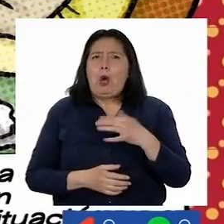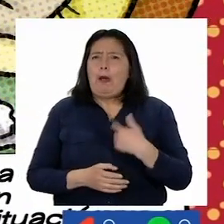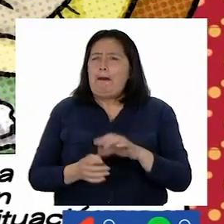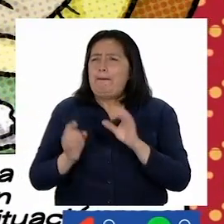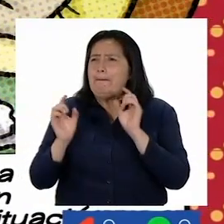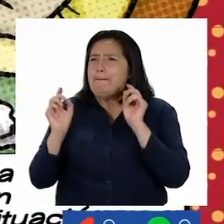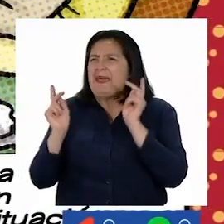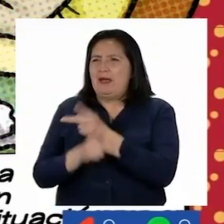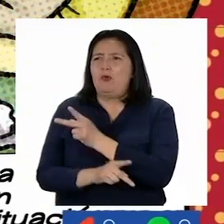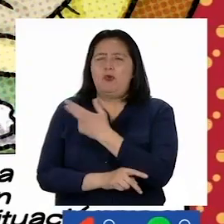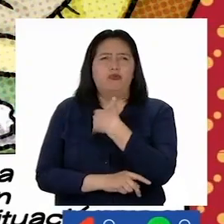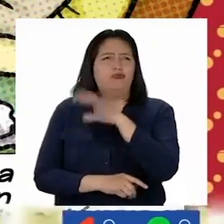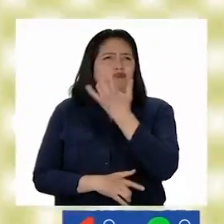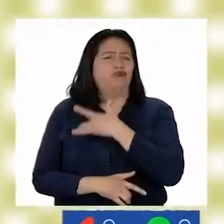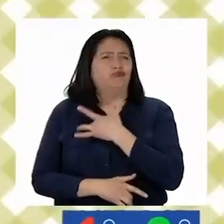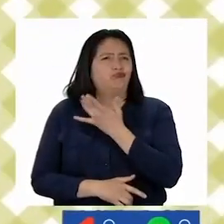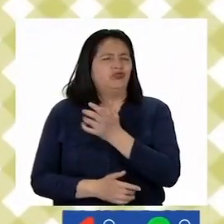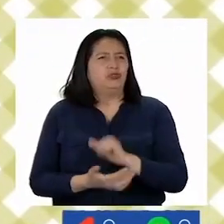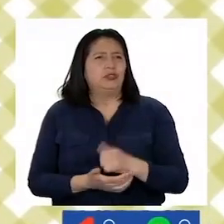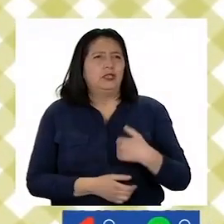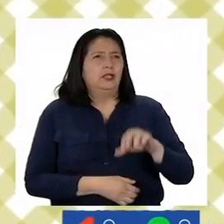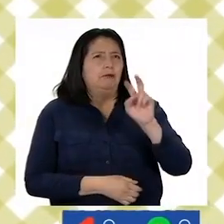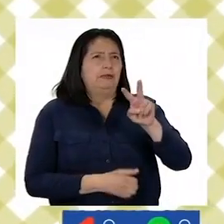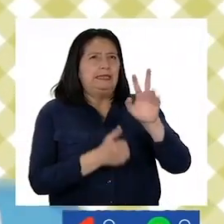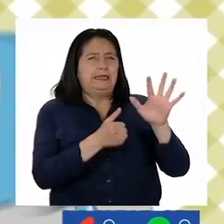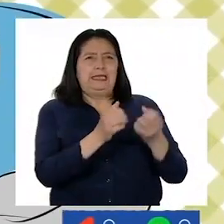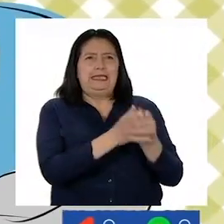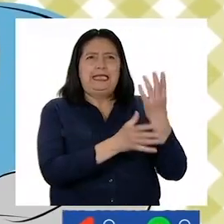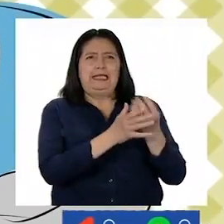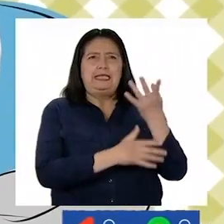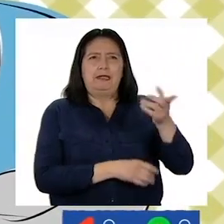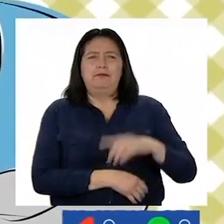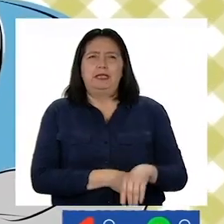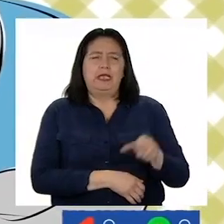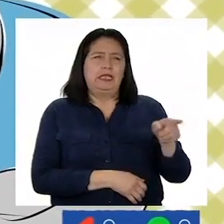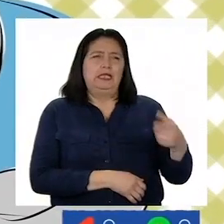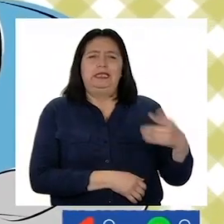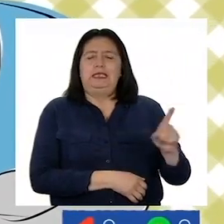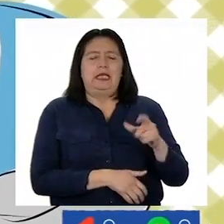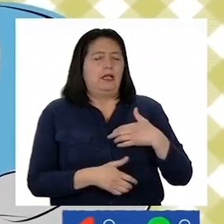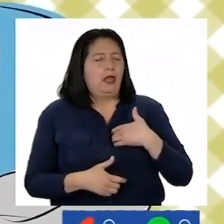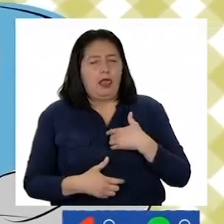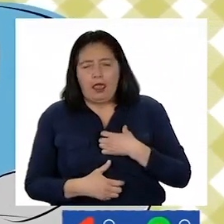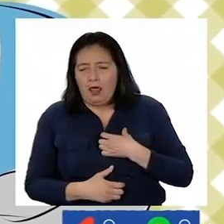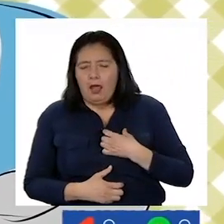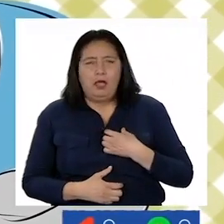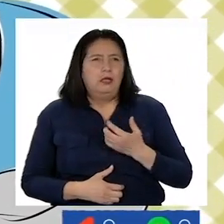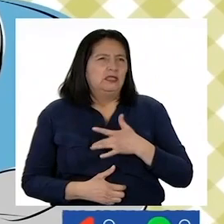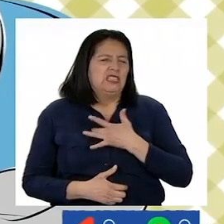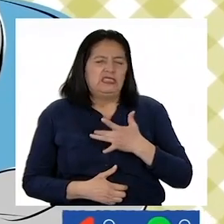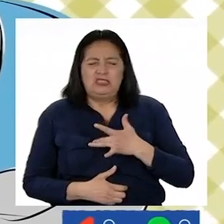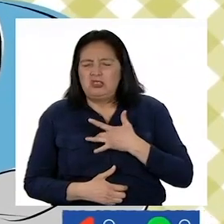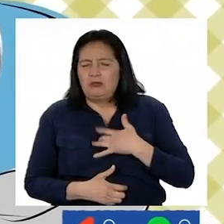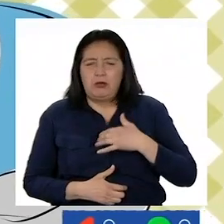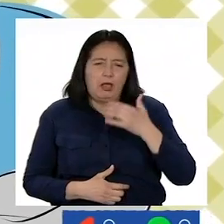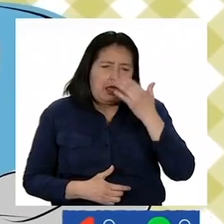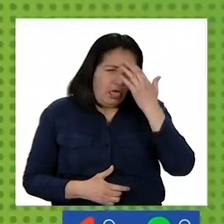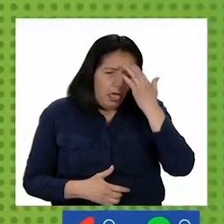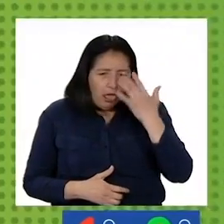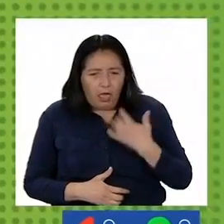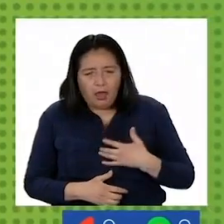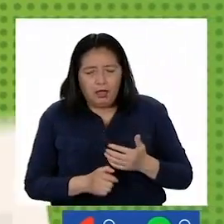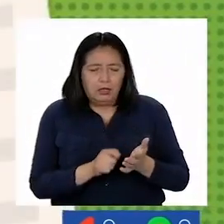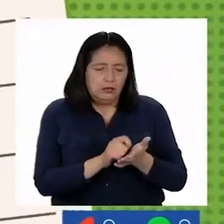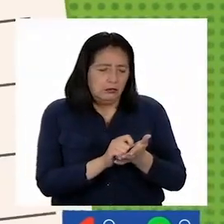aún más esta situación. El 26 de septiembre, Carrión ya no pudo más. Se sintió tan mal que